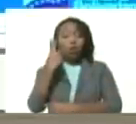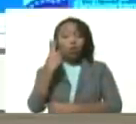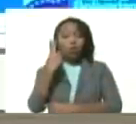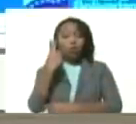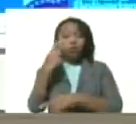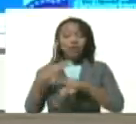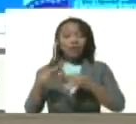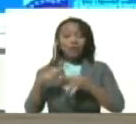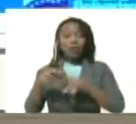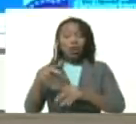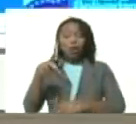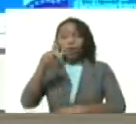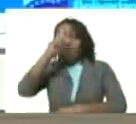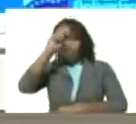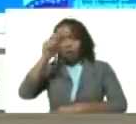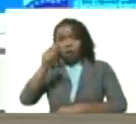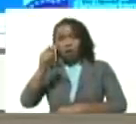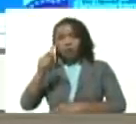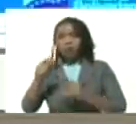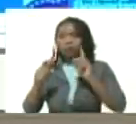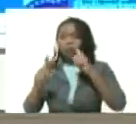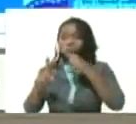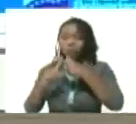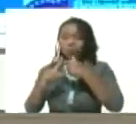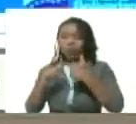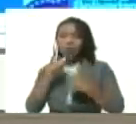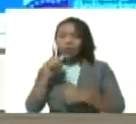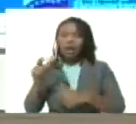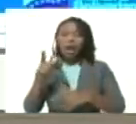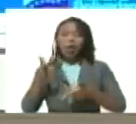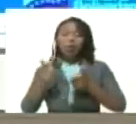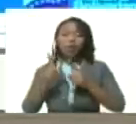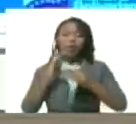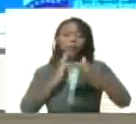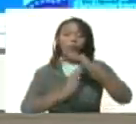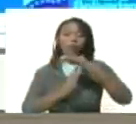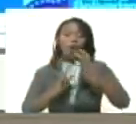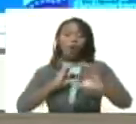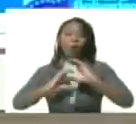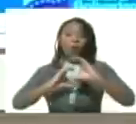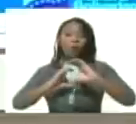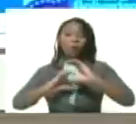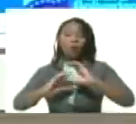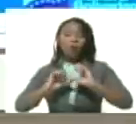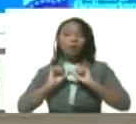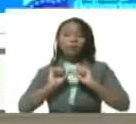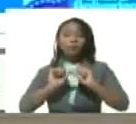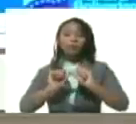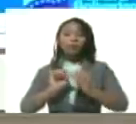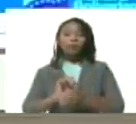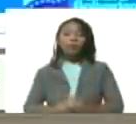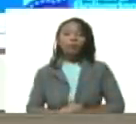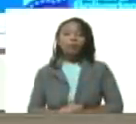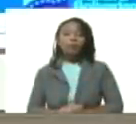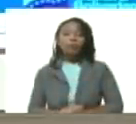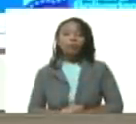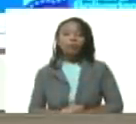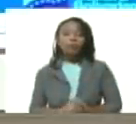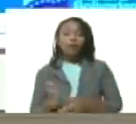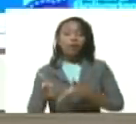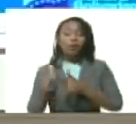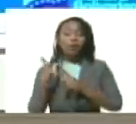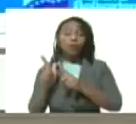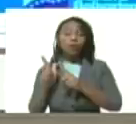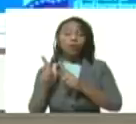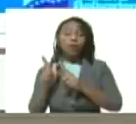reconocer. Las autoridades migratorias de Venezuela están en comunicación permanente con las